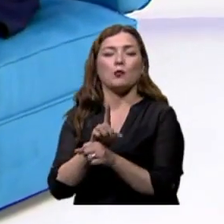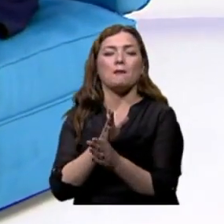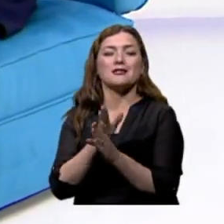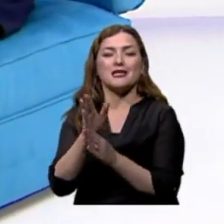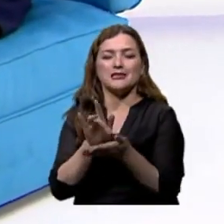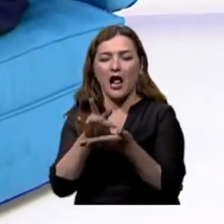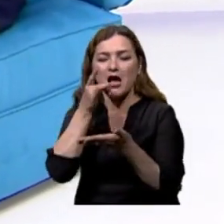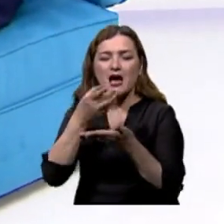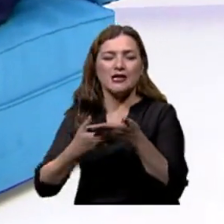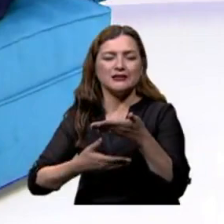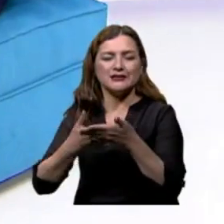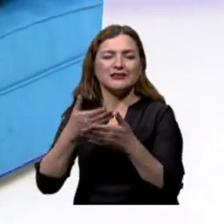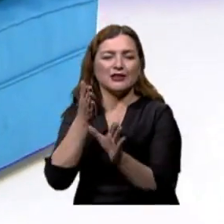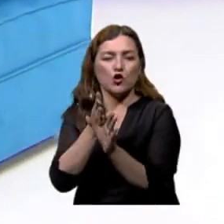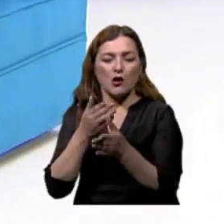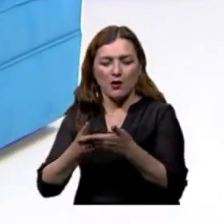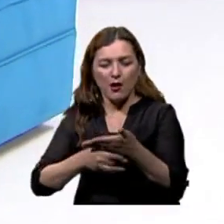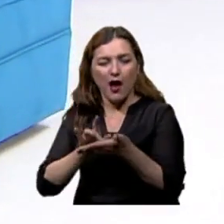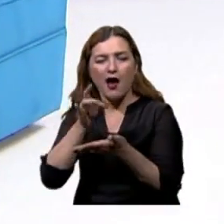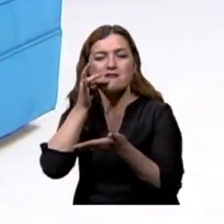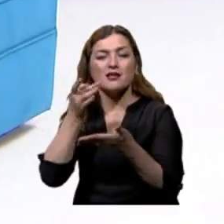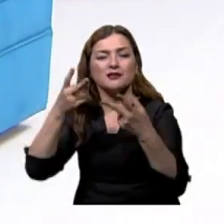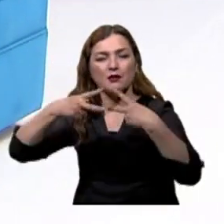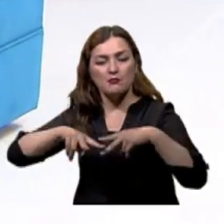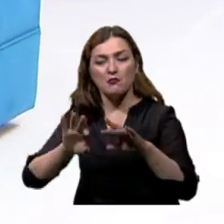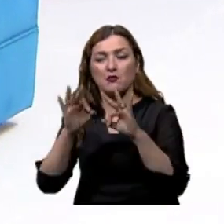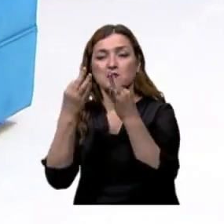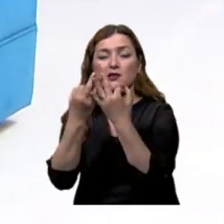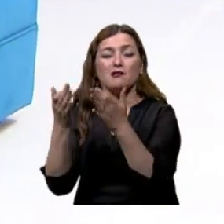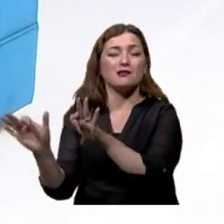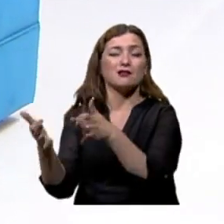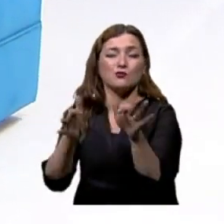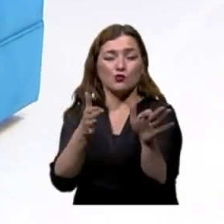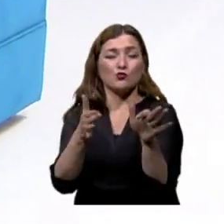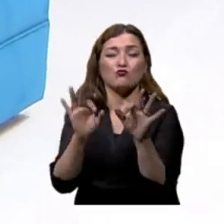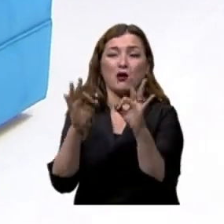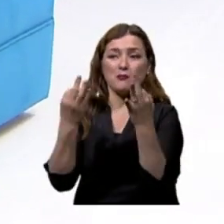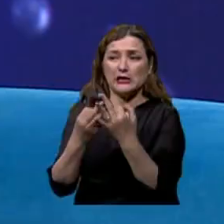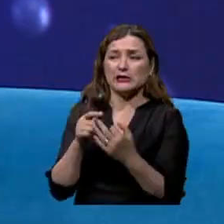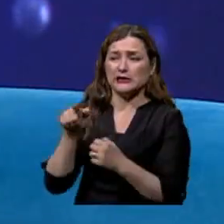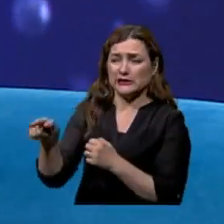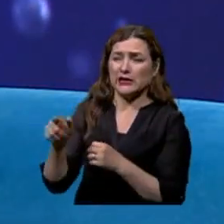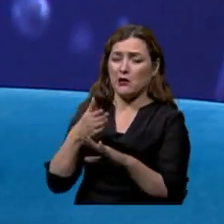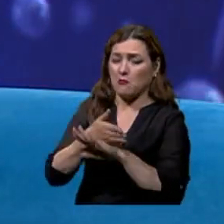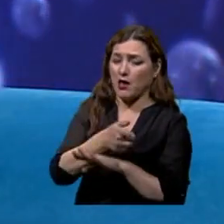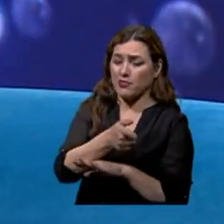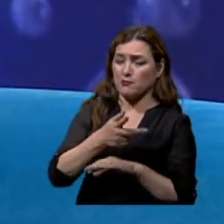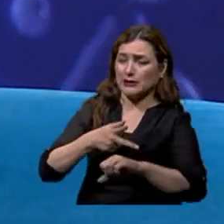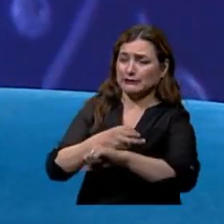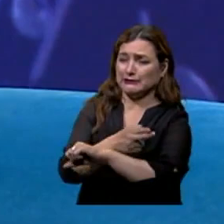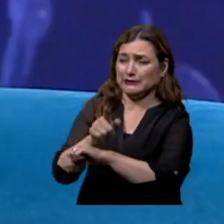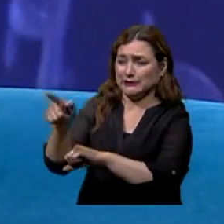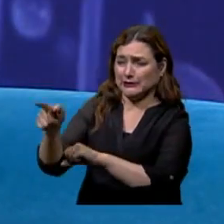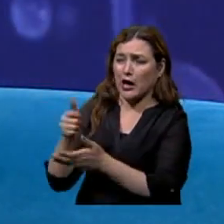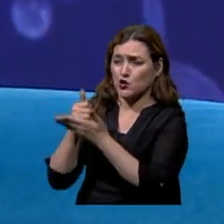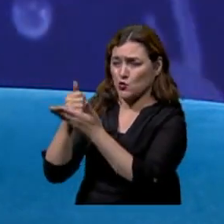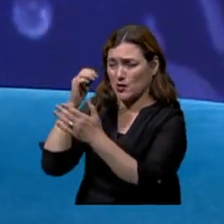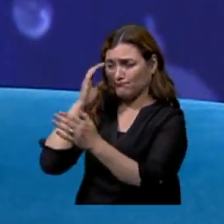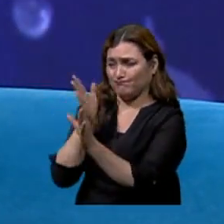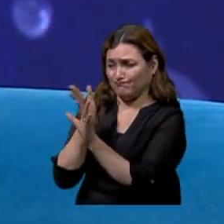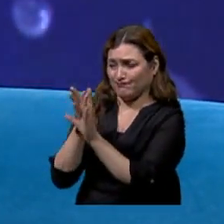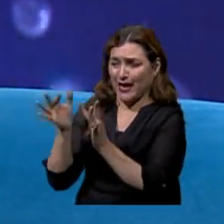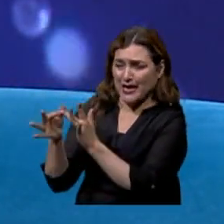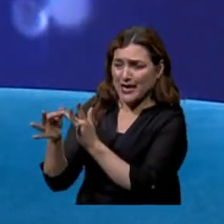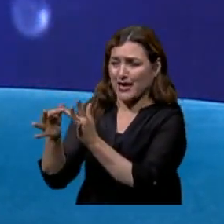para tratar al paciente y a los familiares para que puedan manejarle a la persona después de la cirugía. Después de la cirugía, el